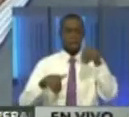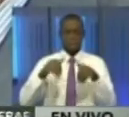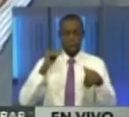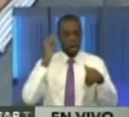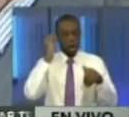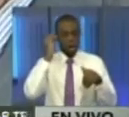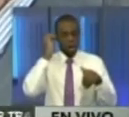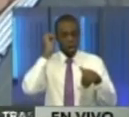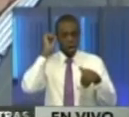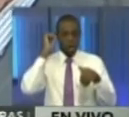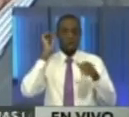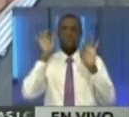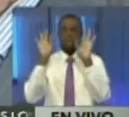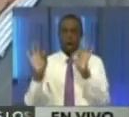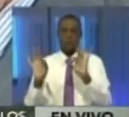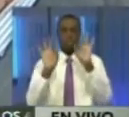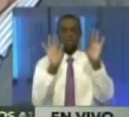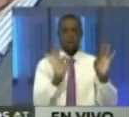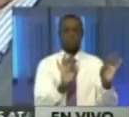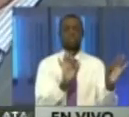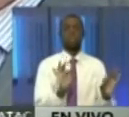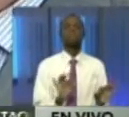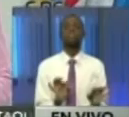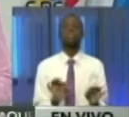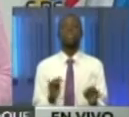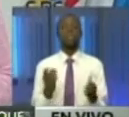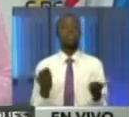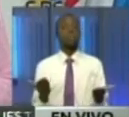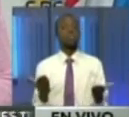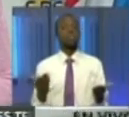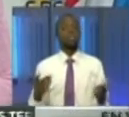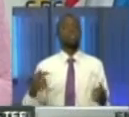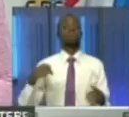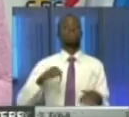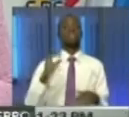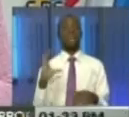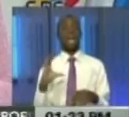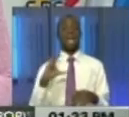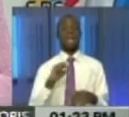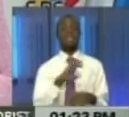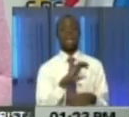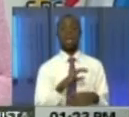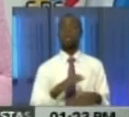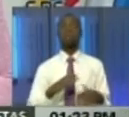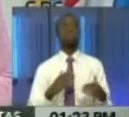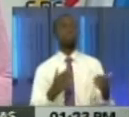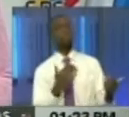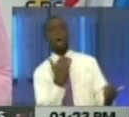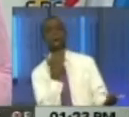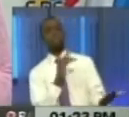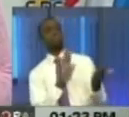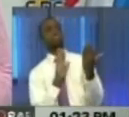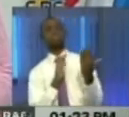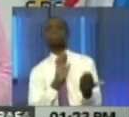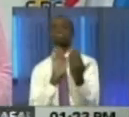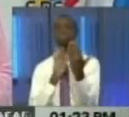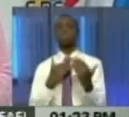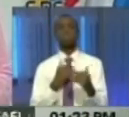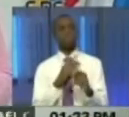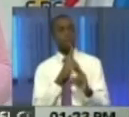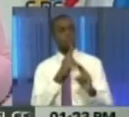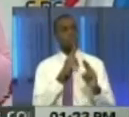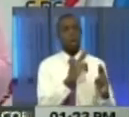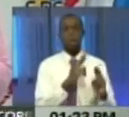dos, reivindicando la capacidad enorme de respuesta ante el país que tiene el Consejo